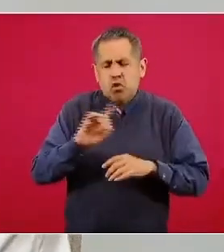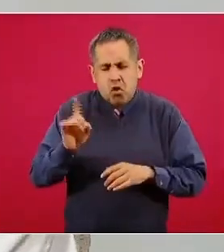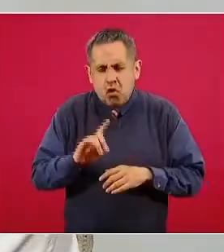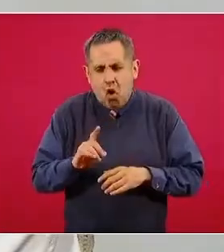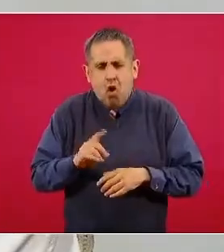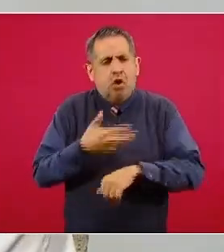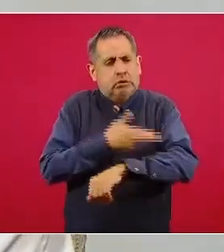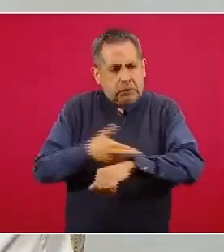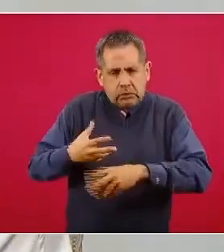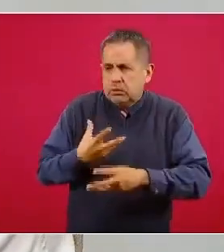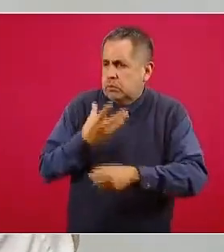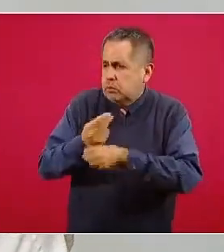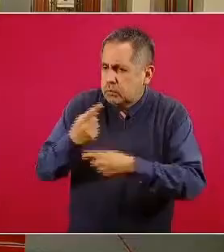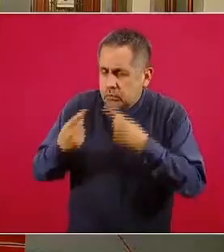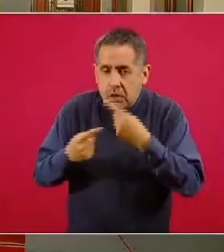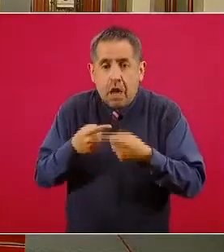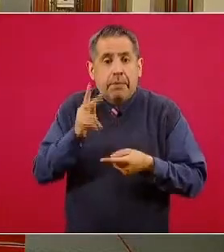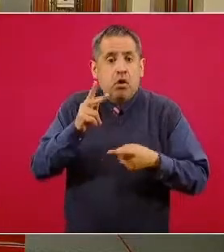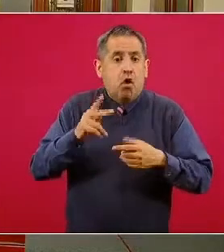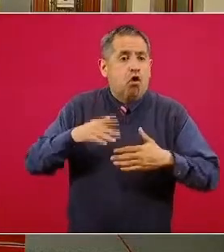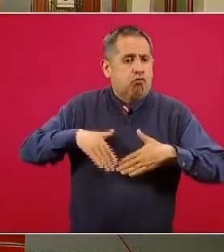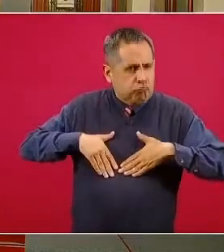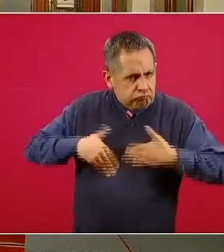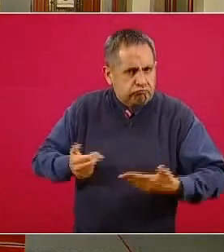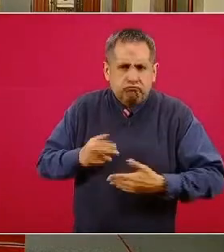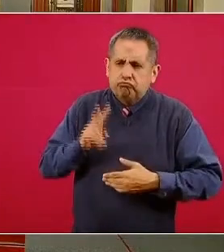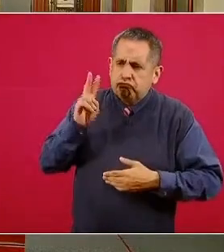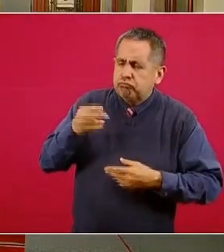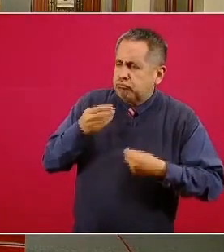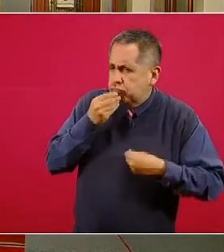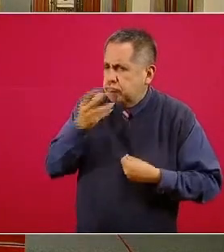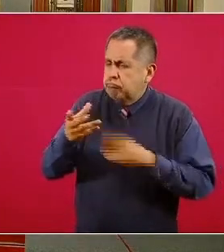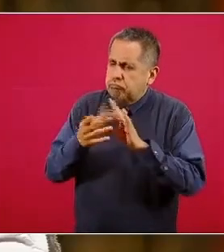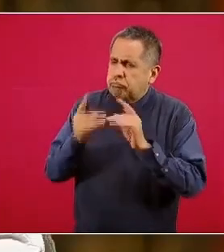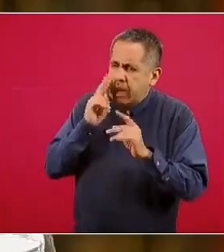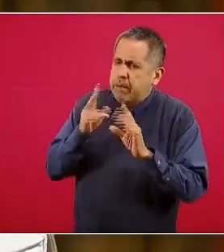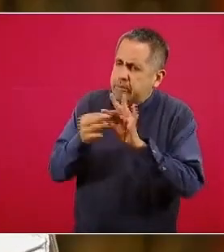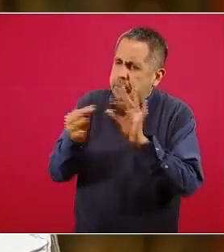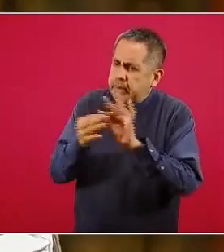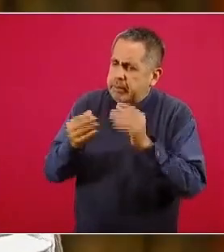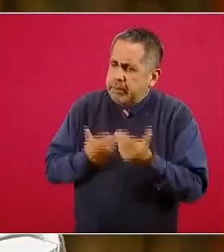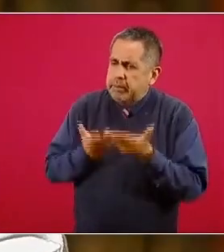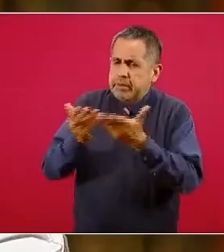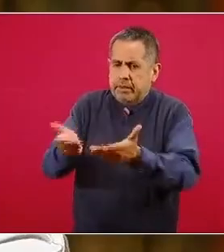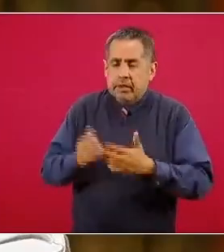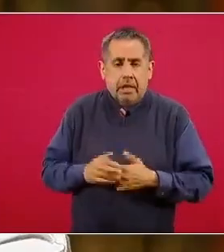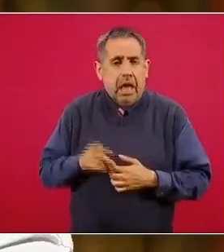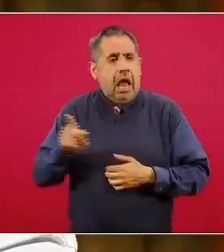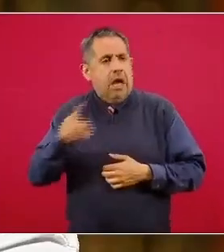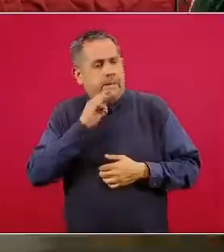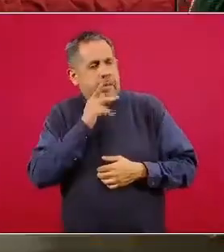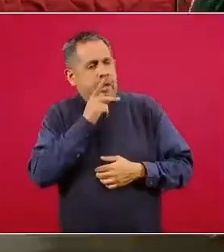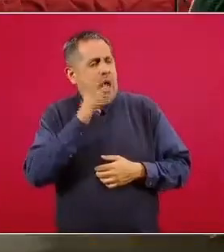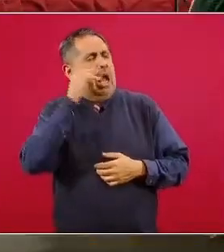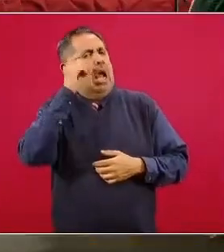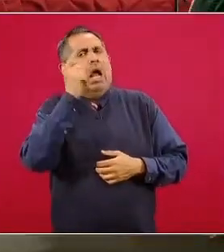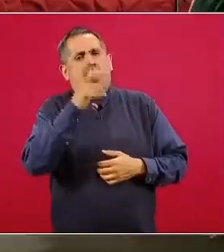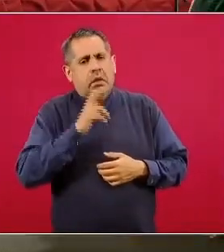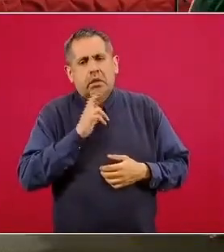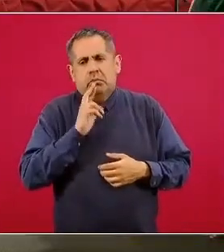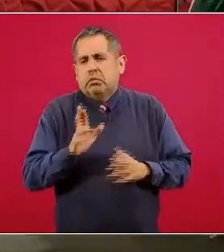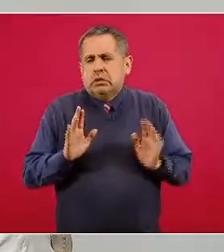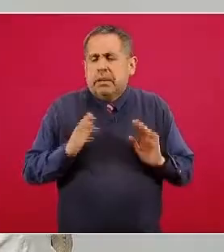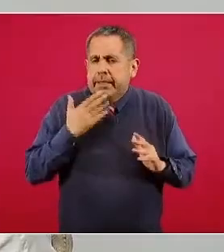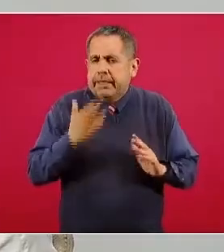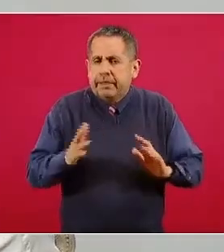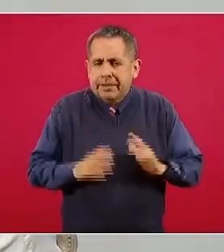cosas y a las madres se les explican cómo está la situación, también les podemos ofrecer una respuesta